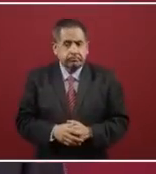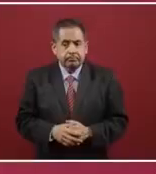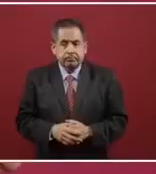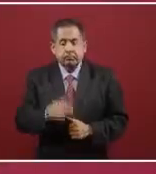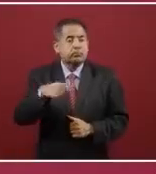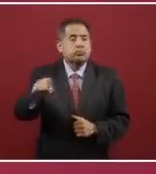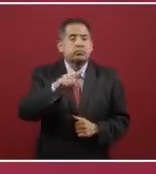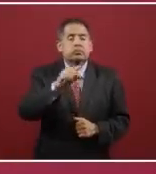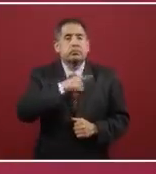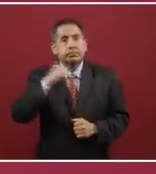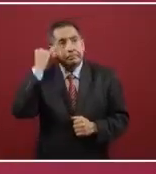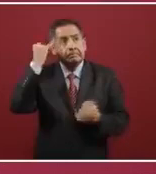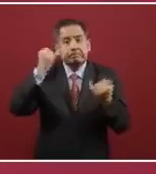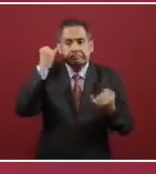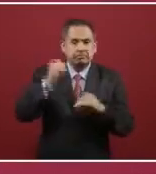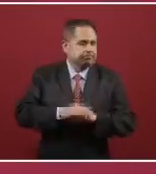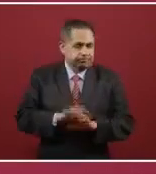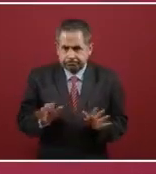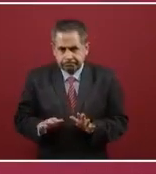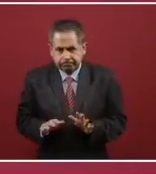a nadie se le vaya a ocurrir